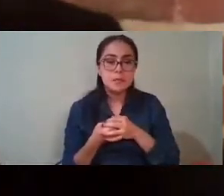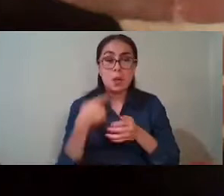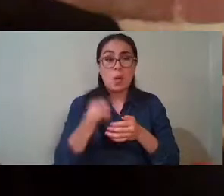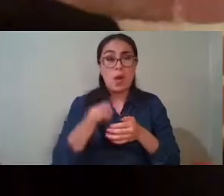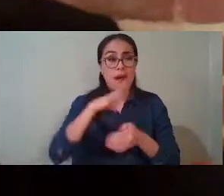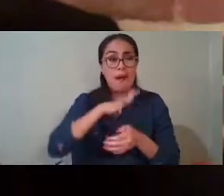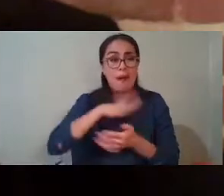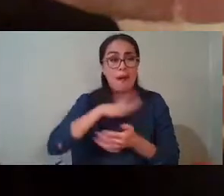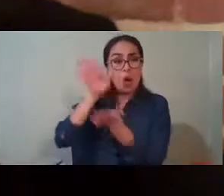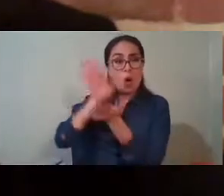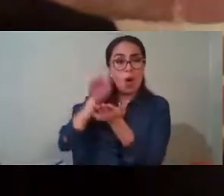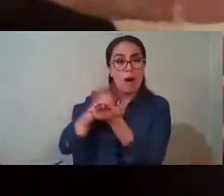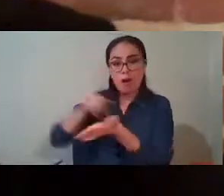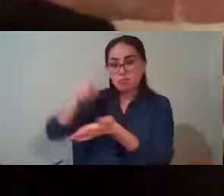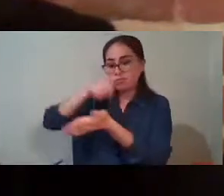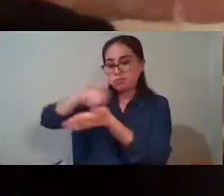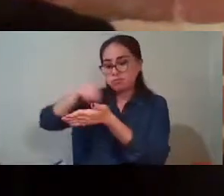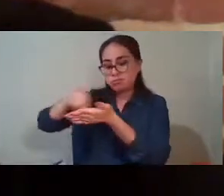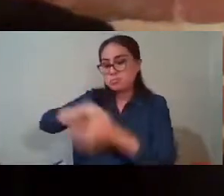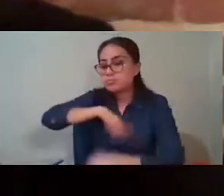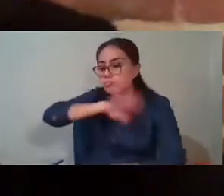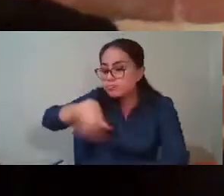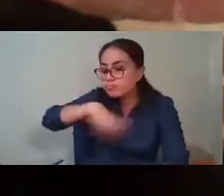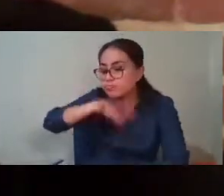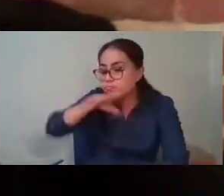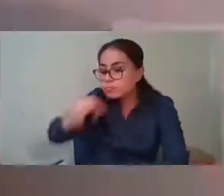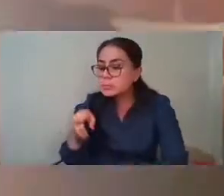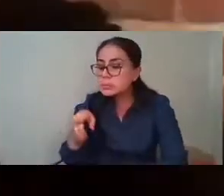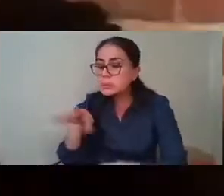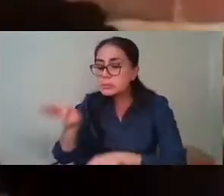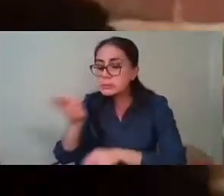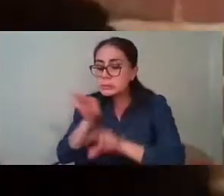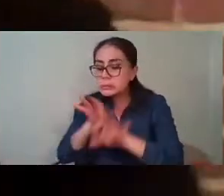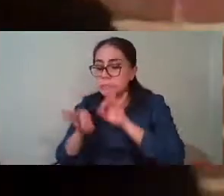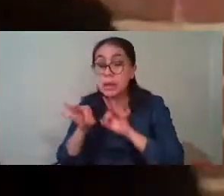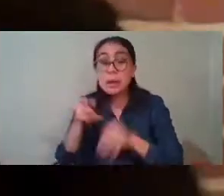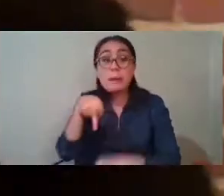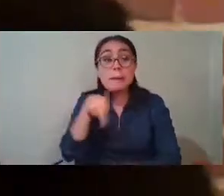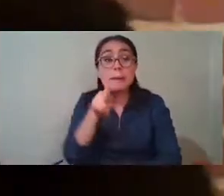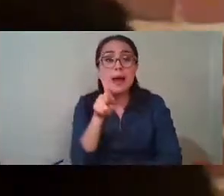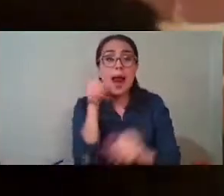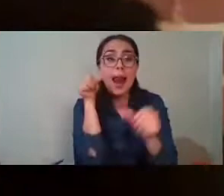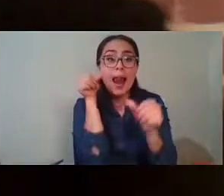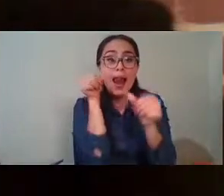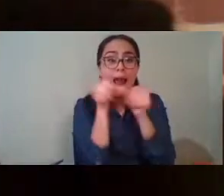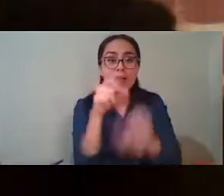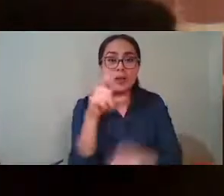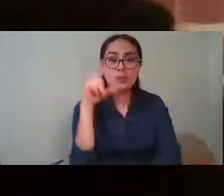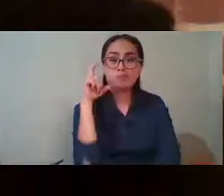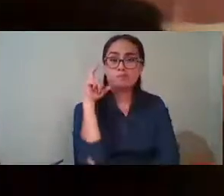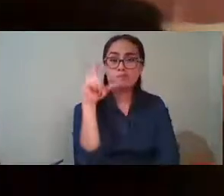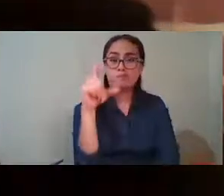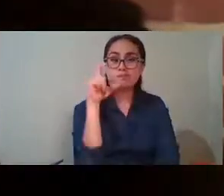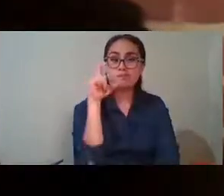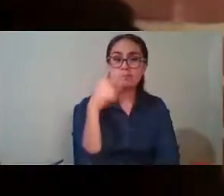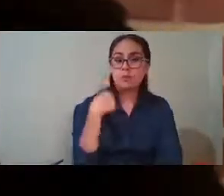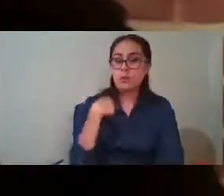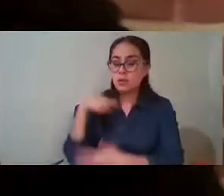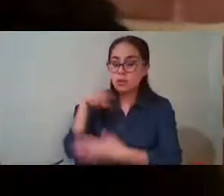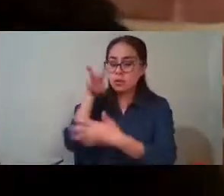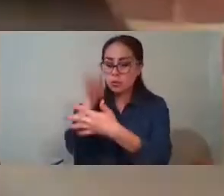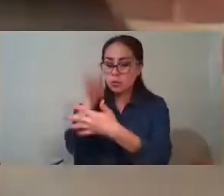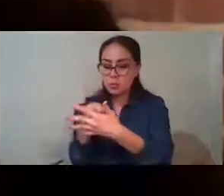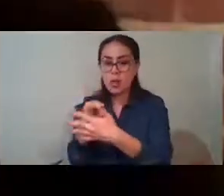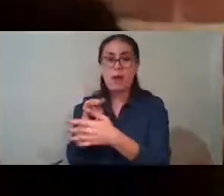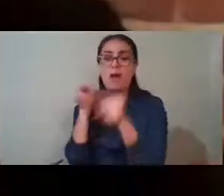apuntes que me he hecho, me hice unos apuntes y me los hice con una letra enorme para tratar de leerlo sin anteojos, pero